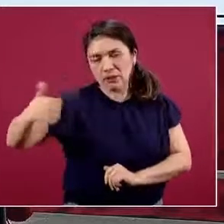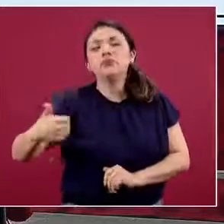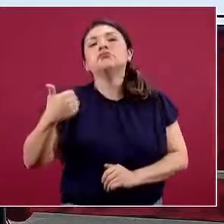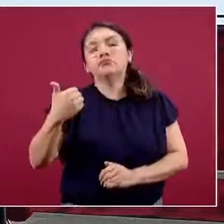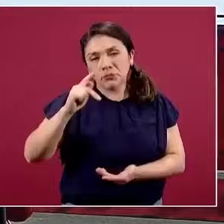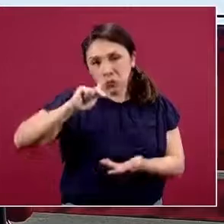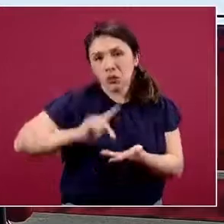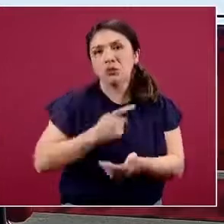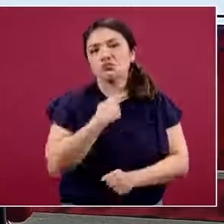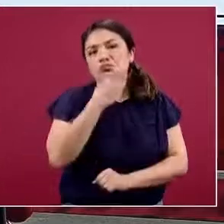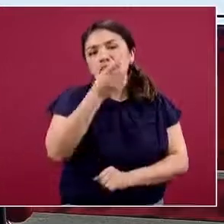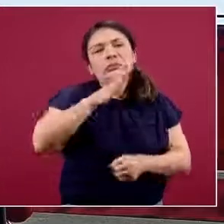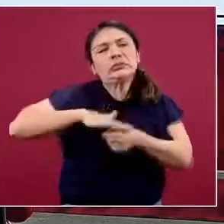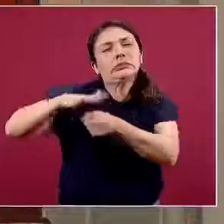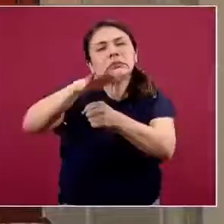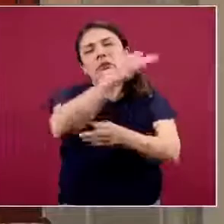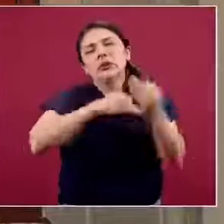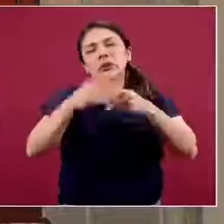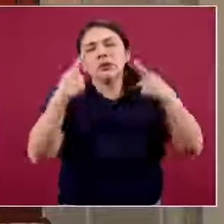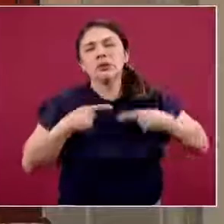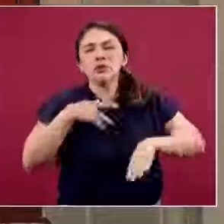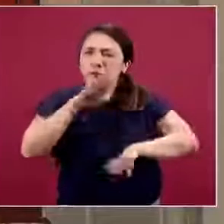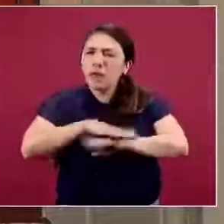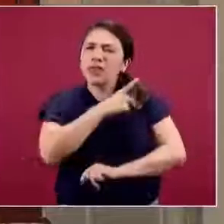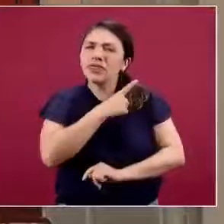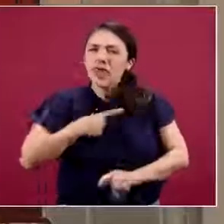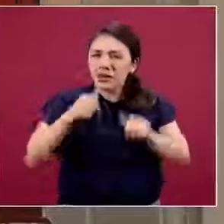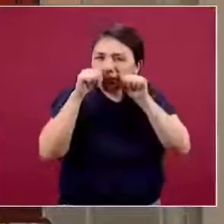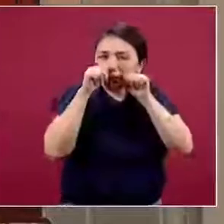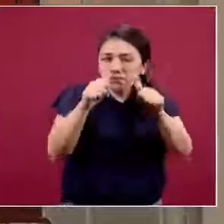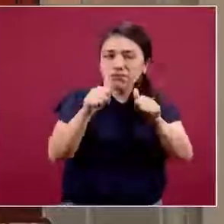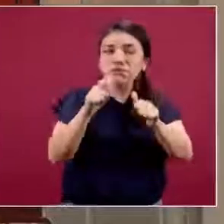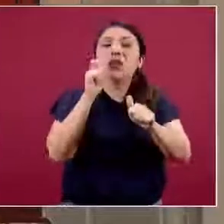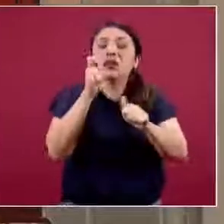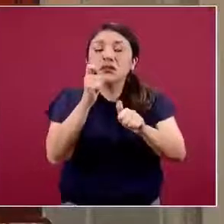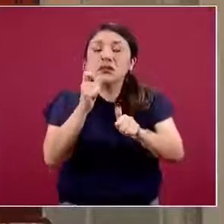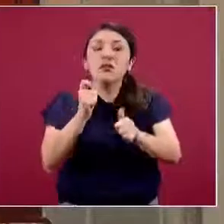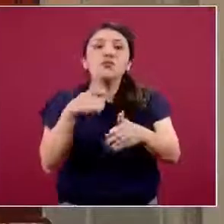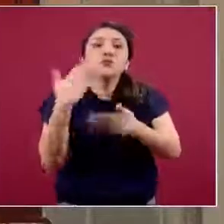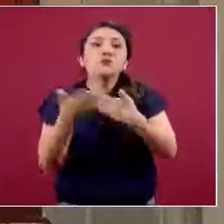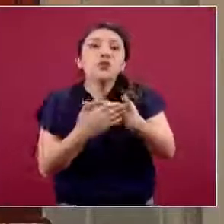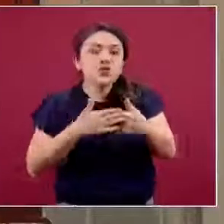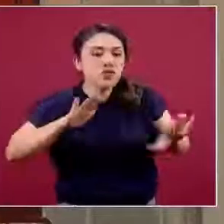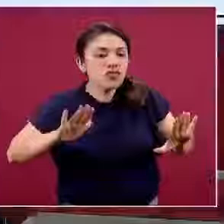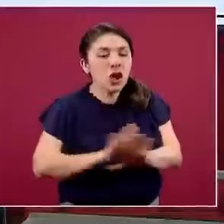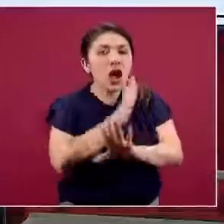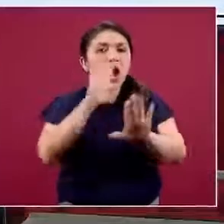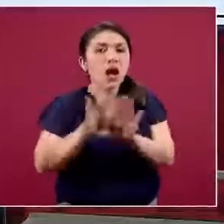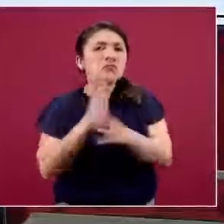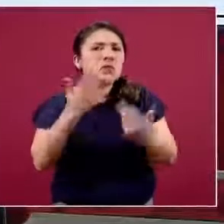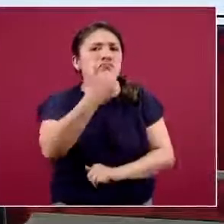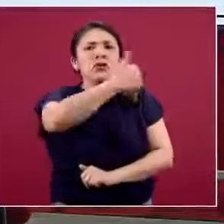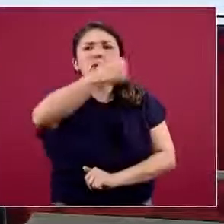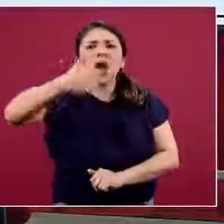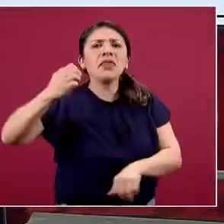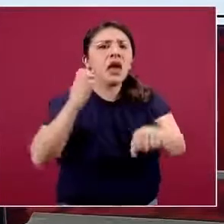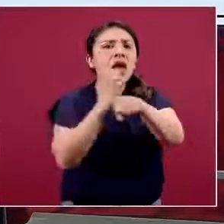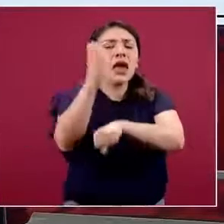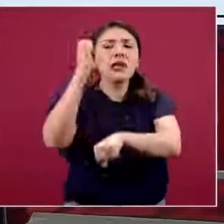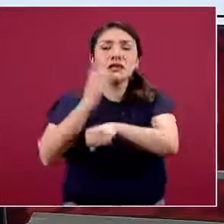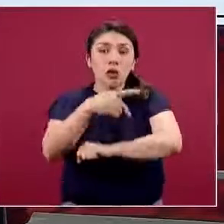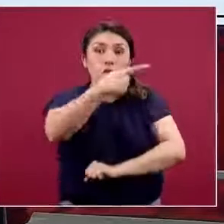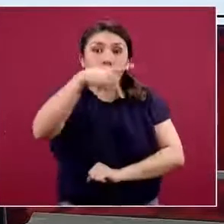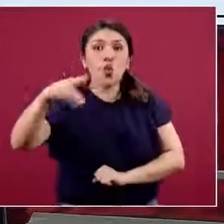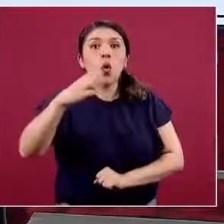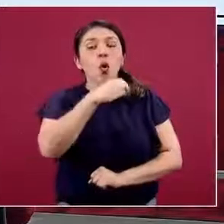llamado a la población para estar atentas de las intervenciones, de las acciones que cada una de sus entidades